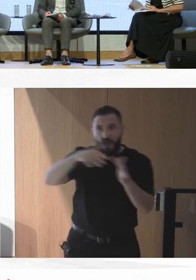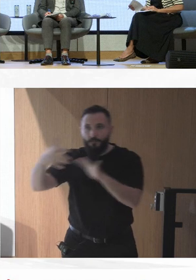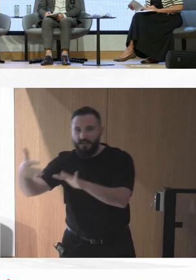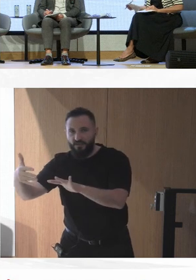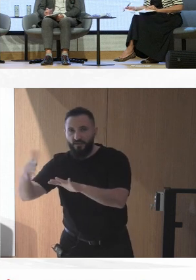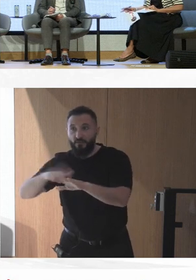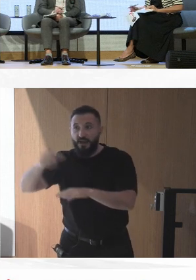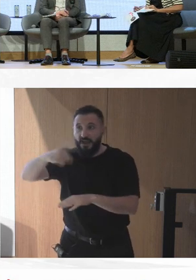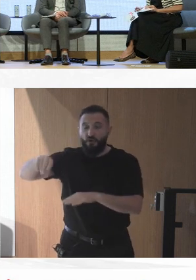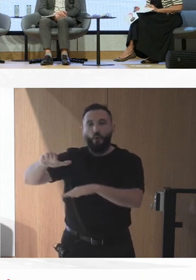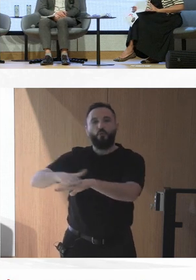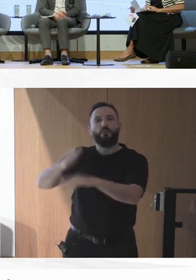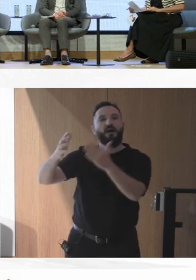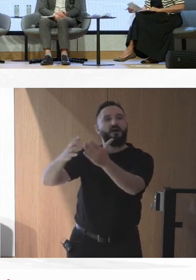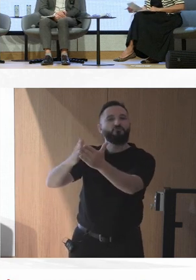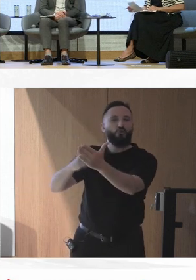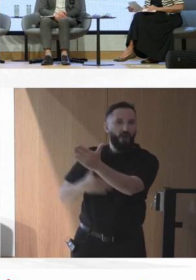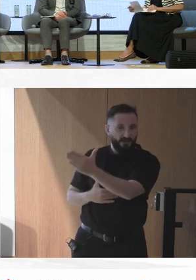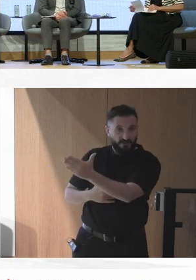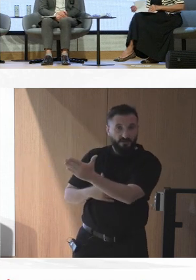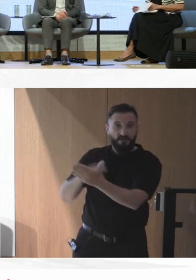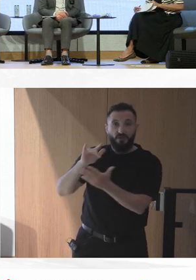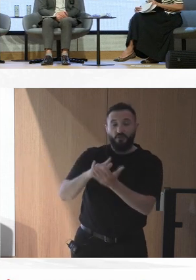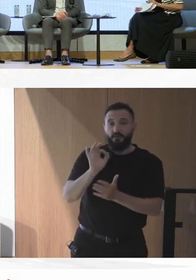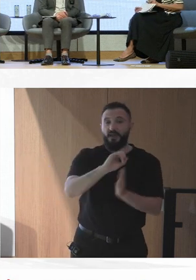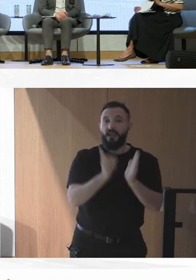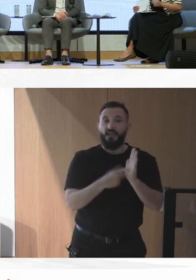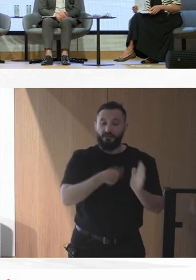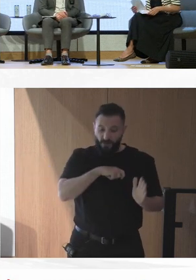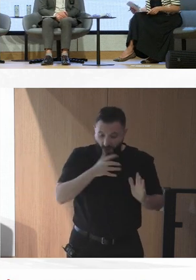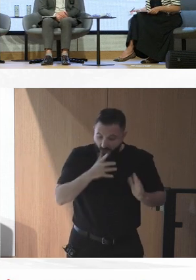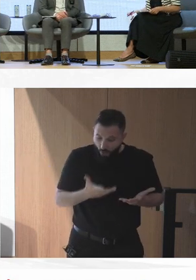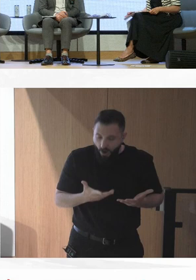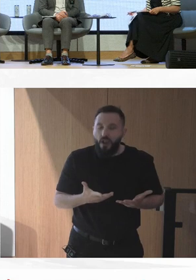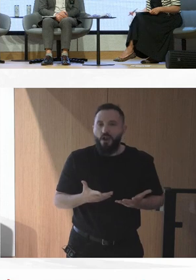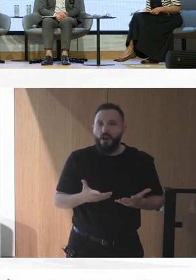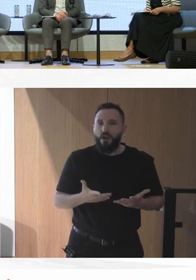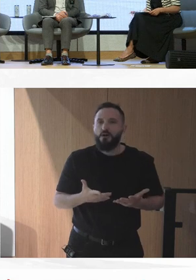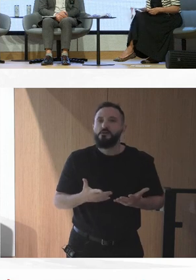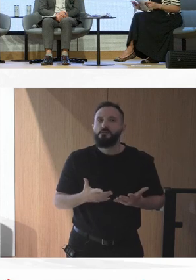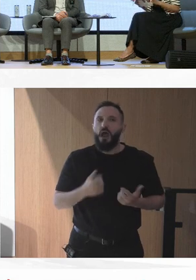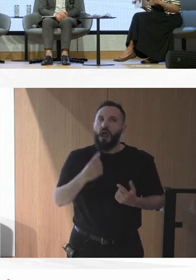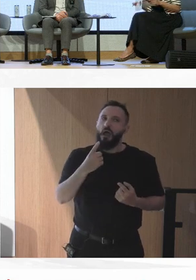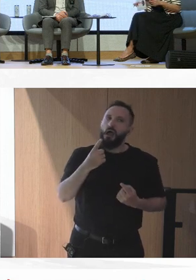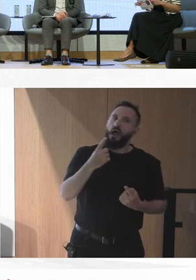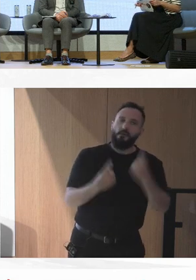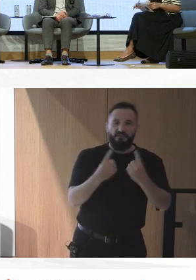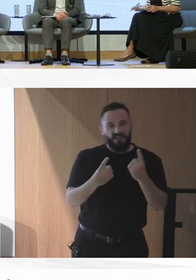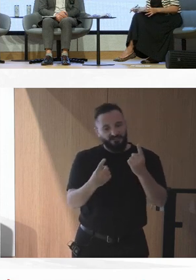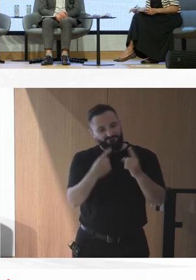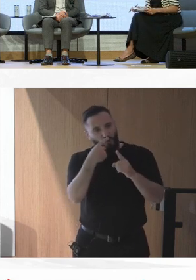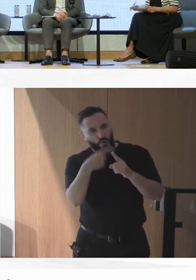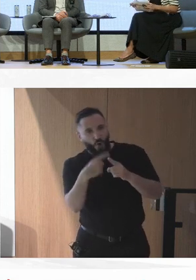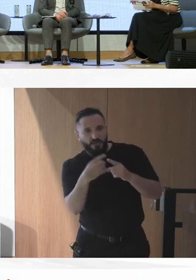consideradas inimputables, es verdad que la legislación española vigente, pues igual también tiene algunas cosas que son